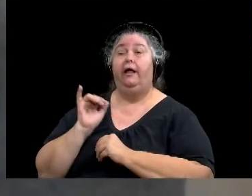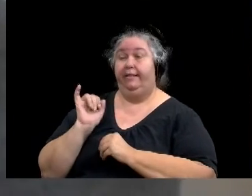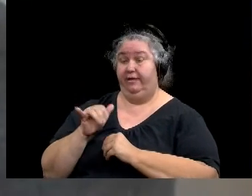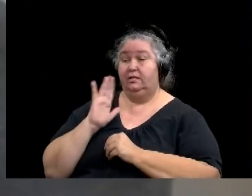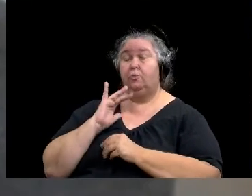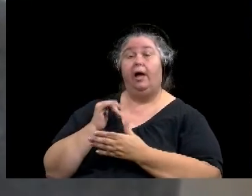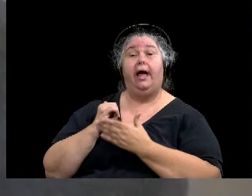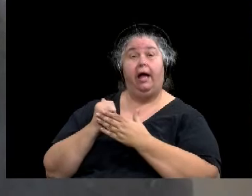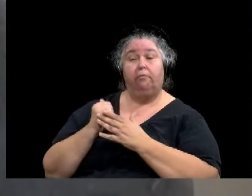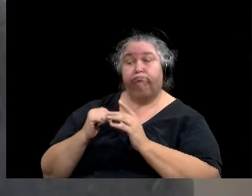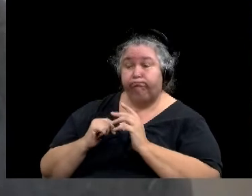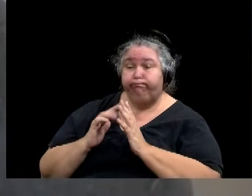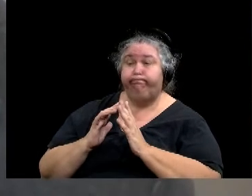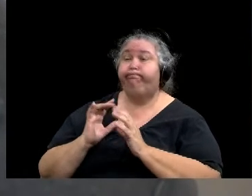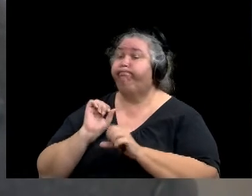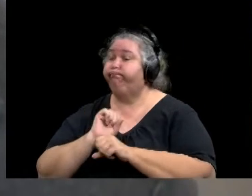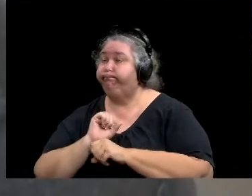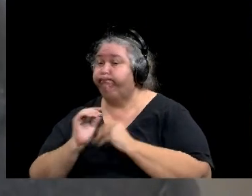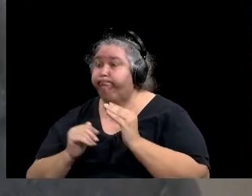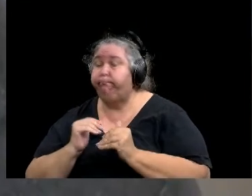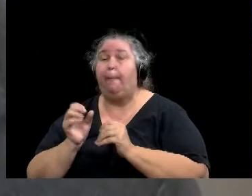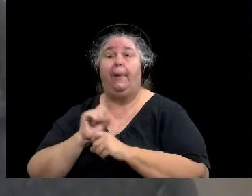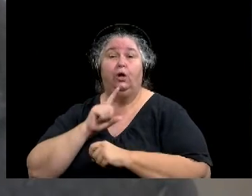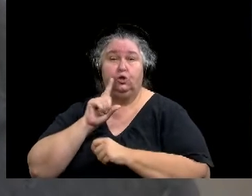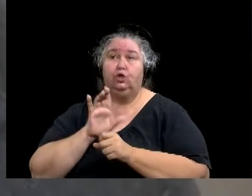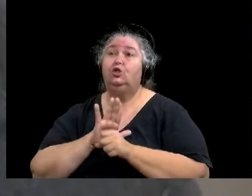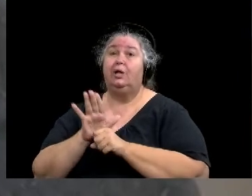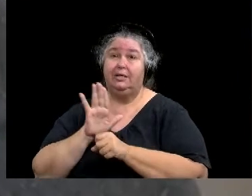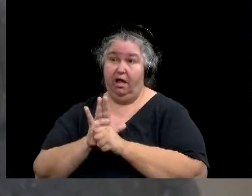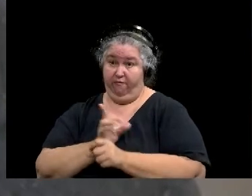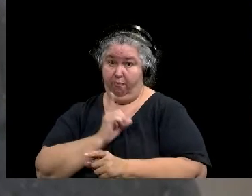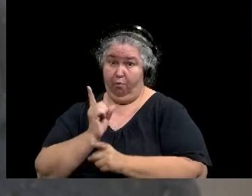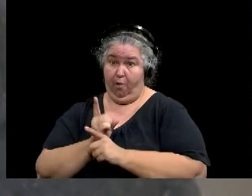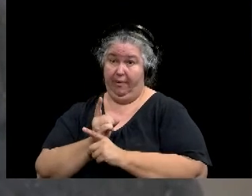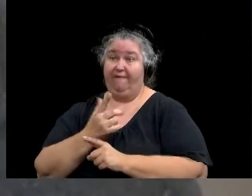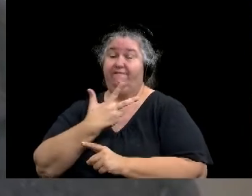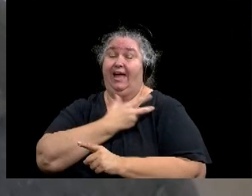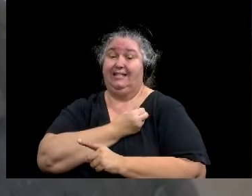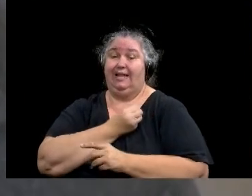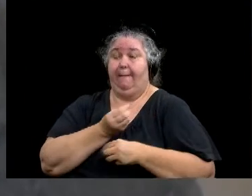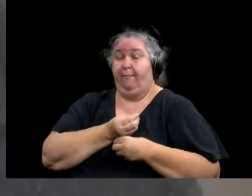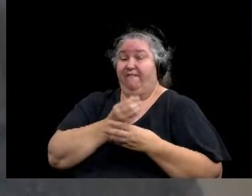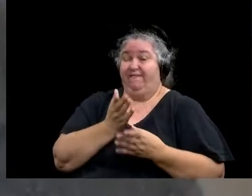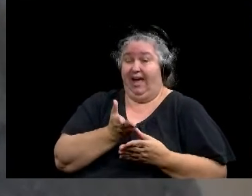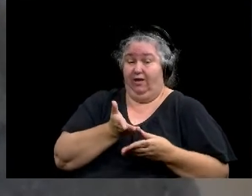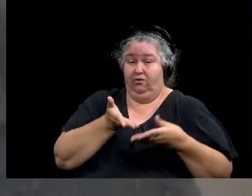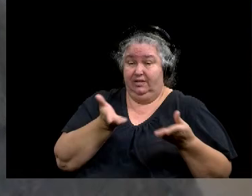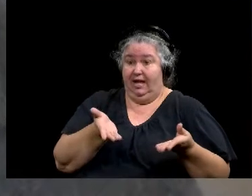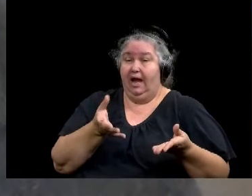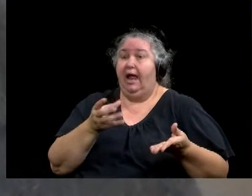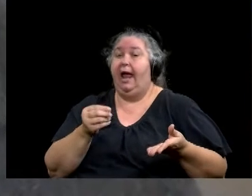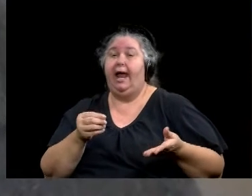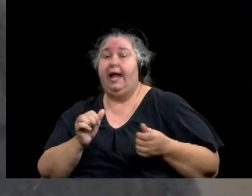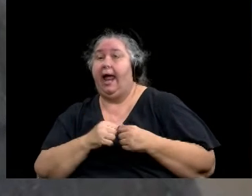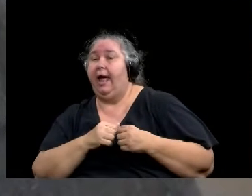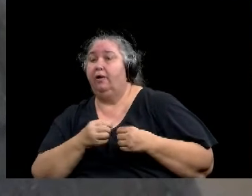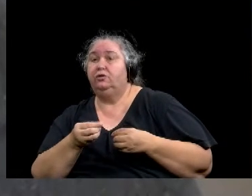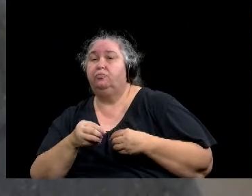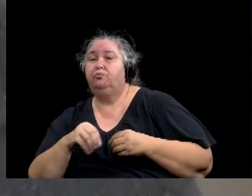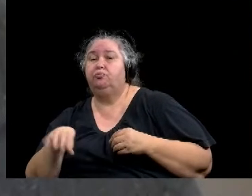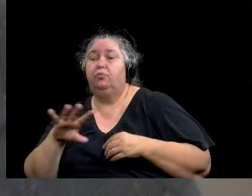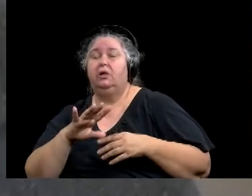vacunas y que haga lo suficiente a vacunas para todos